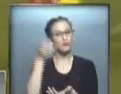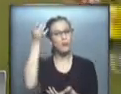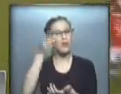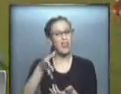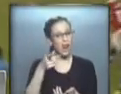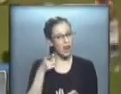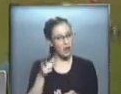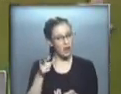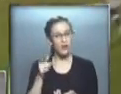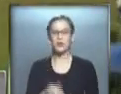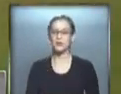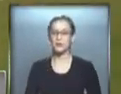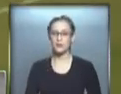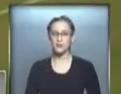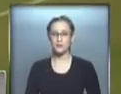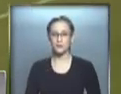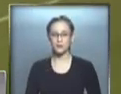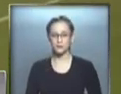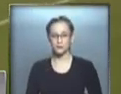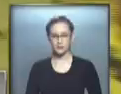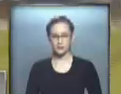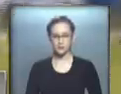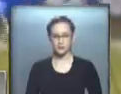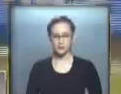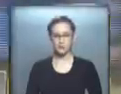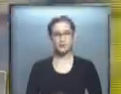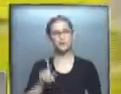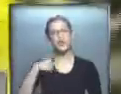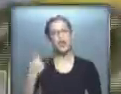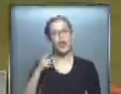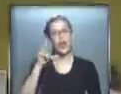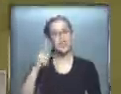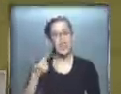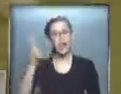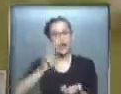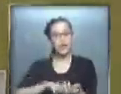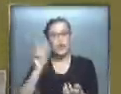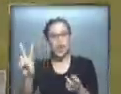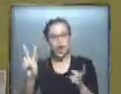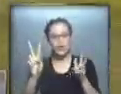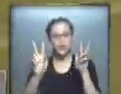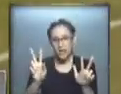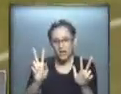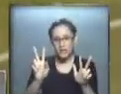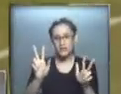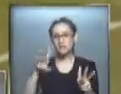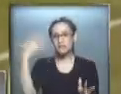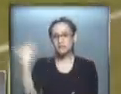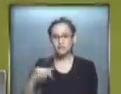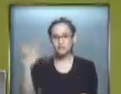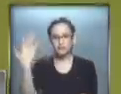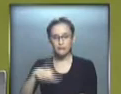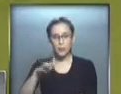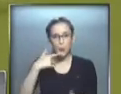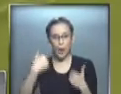dudoso también sobre todo en esa jugada pero radamel falcao garcía colocaba el 23 se pone a tiro y cada vez más cerca de empatar los partidos